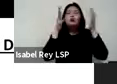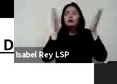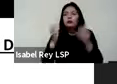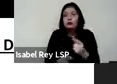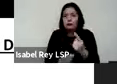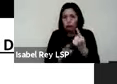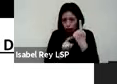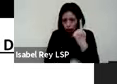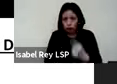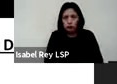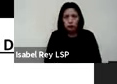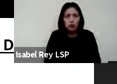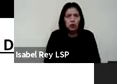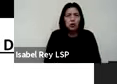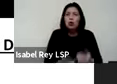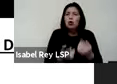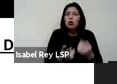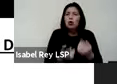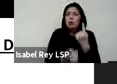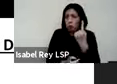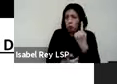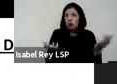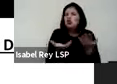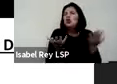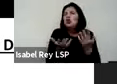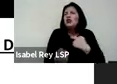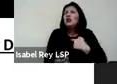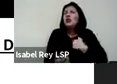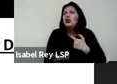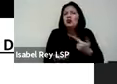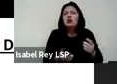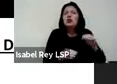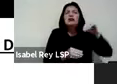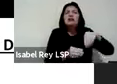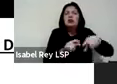1. ¿Dónde estoy? El ambiente físico.